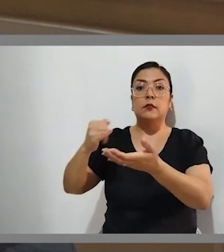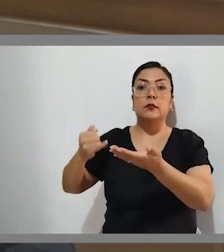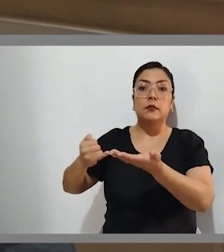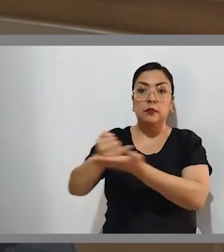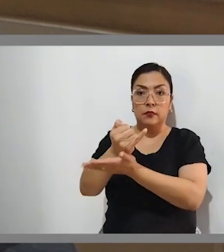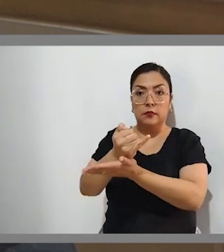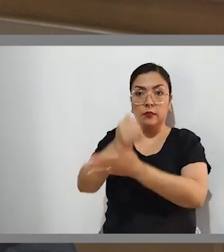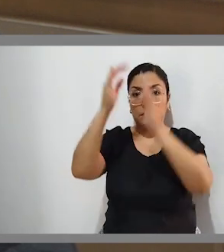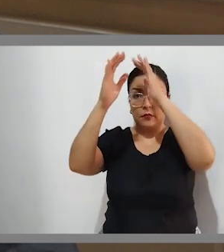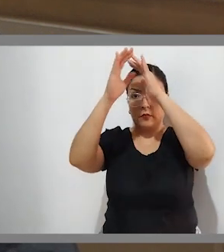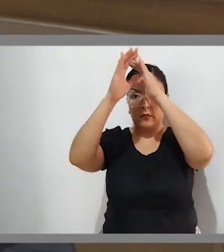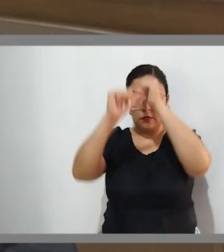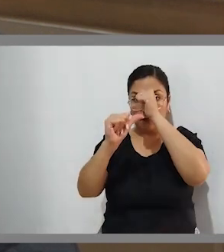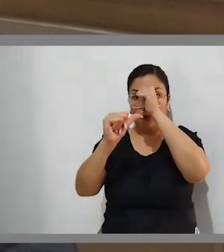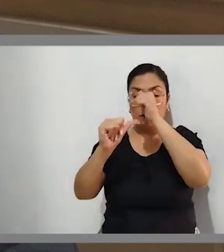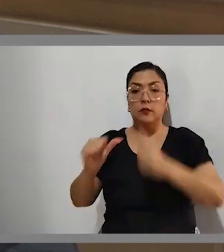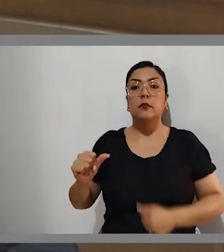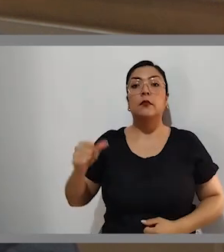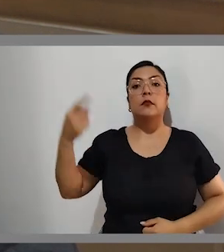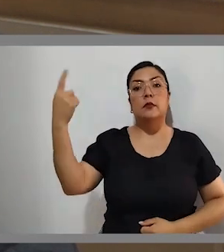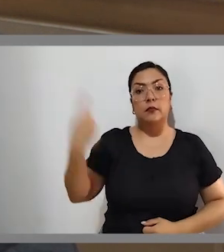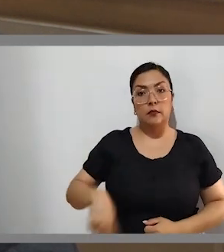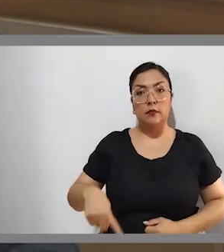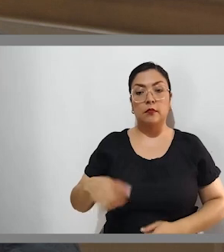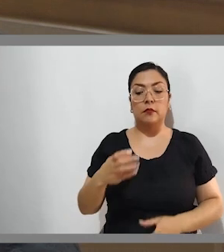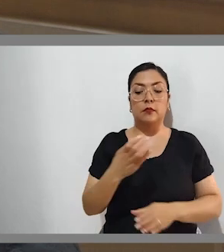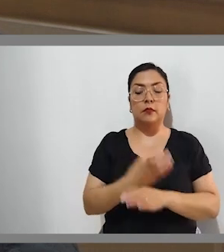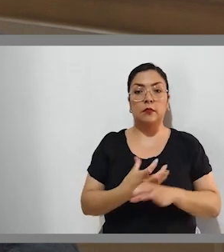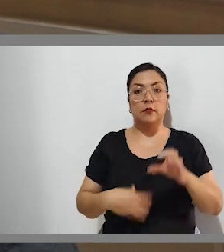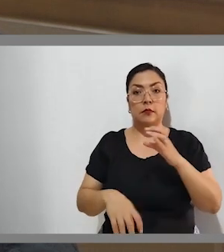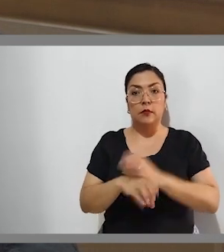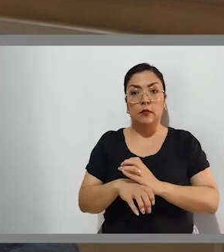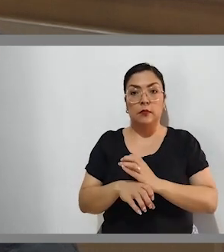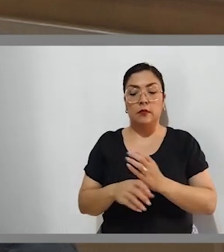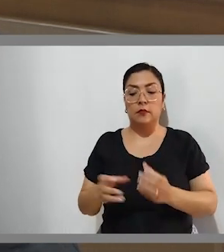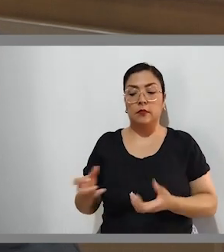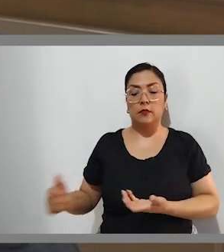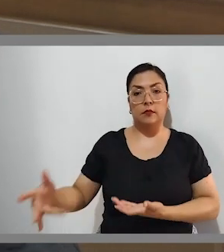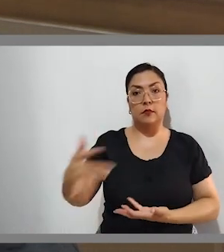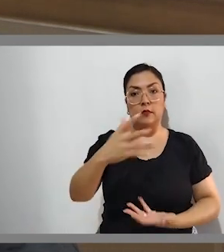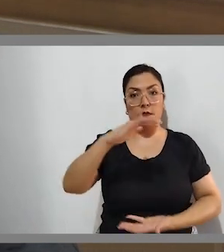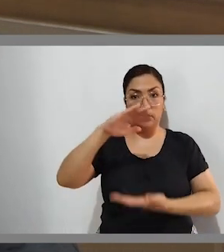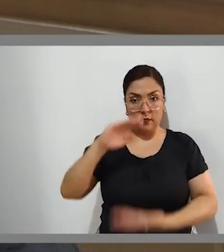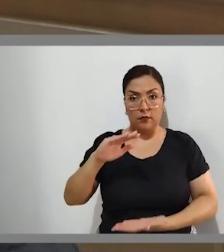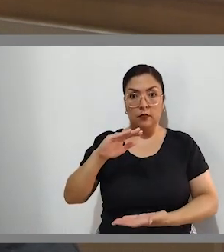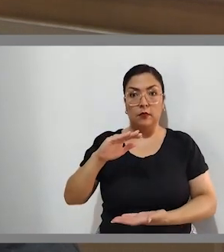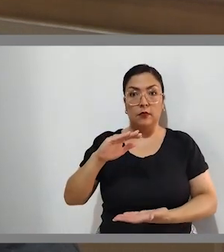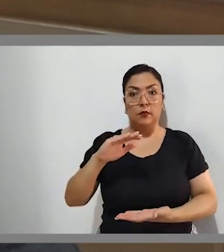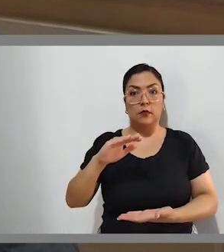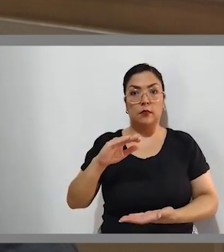cual se destruyen los votos, las boletas sobrantes, así como las